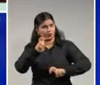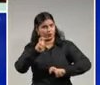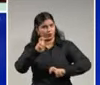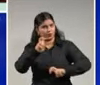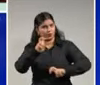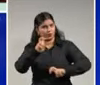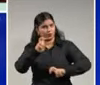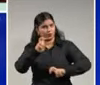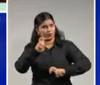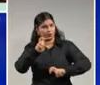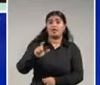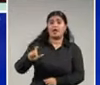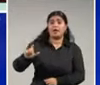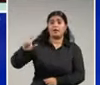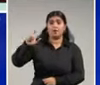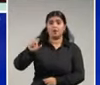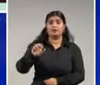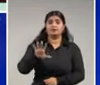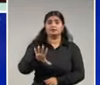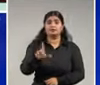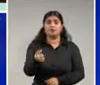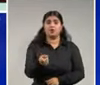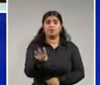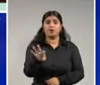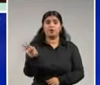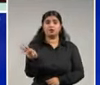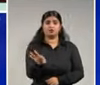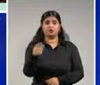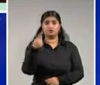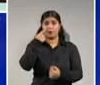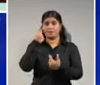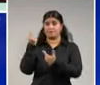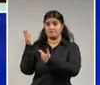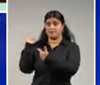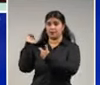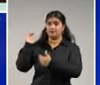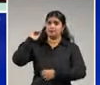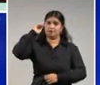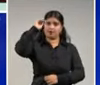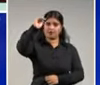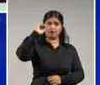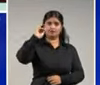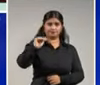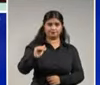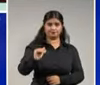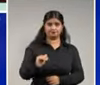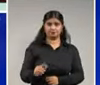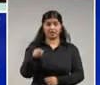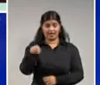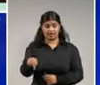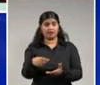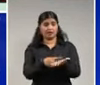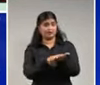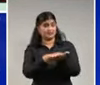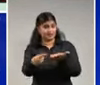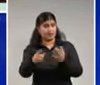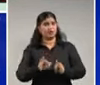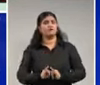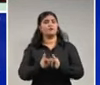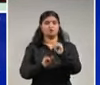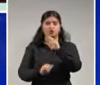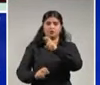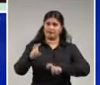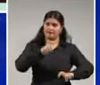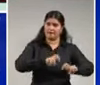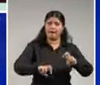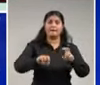el 5,4%. Ahí estuvo el mayor por ciento en la semana de muestras analizadas. La positividad